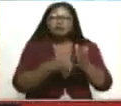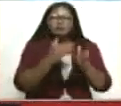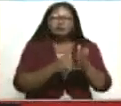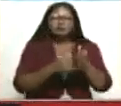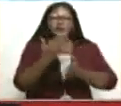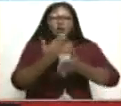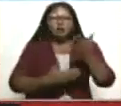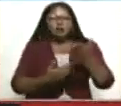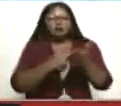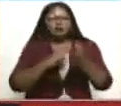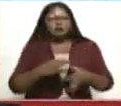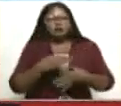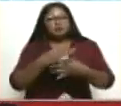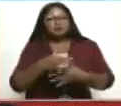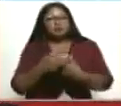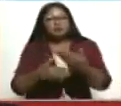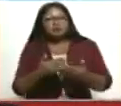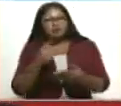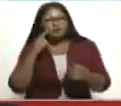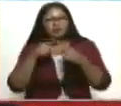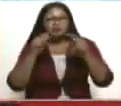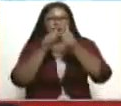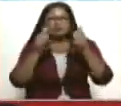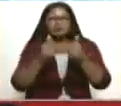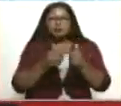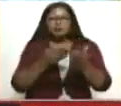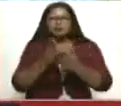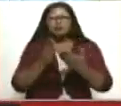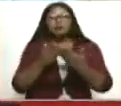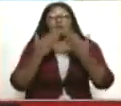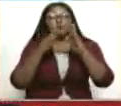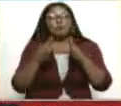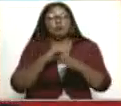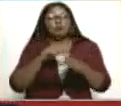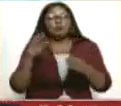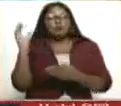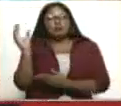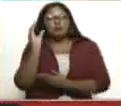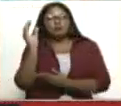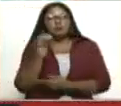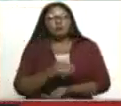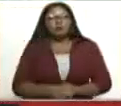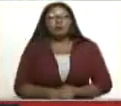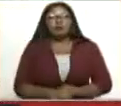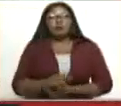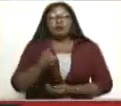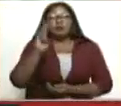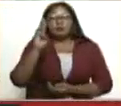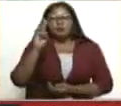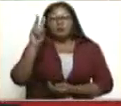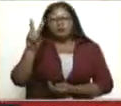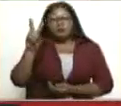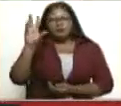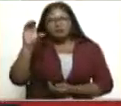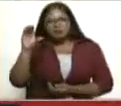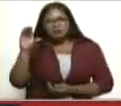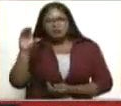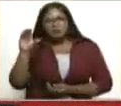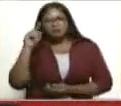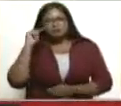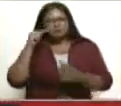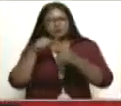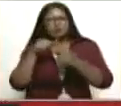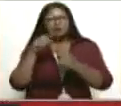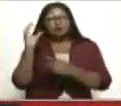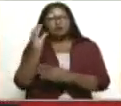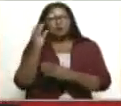carta de intención con el Sistema de Medios Públicos de Colombia, RTBC, Señal Colombia, para